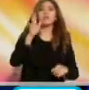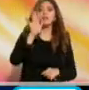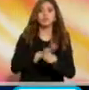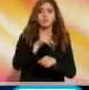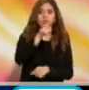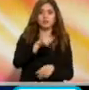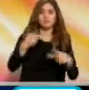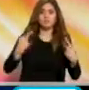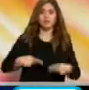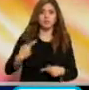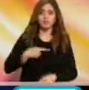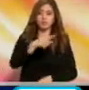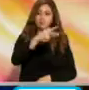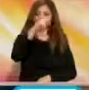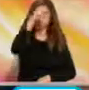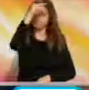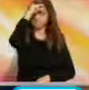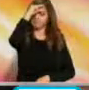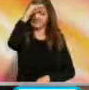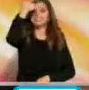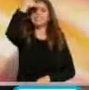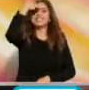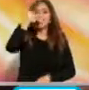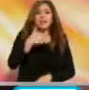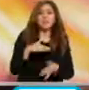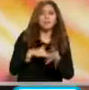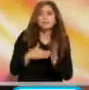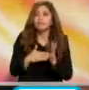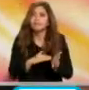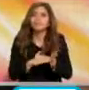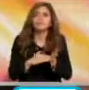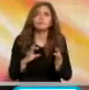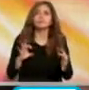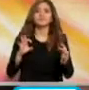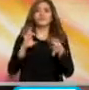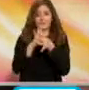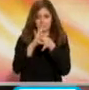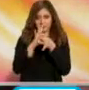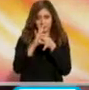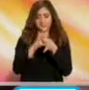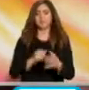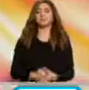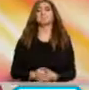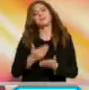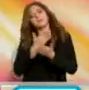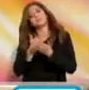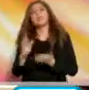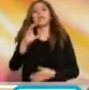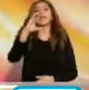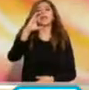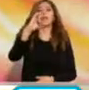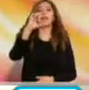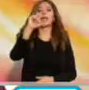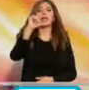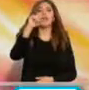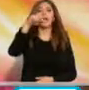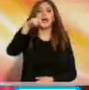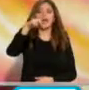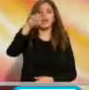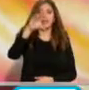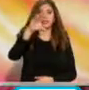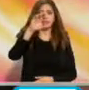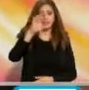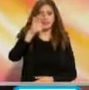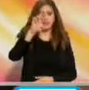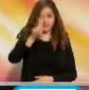inteligentes. Claro. Y siempre se salen con la Y se suya. complementan, Y se claro. complementan, Exacto. ¿sí? Ahí está. Por ejemplo, Cáncer, ¿sí? A ver, eso soy yo. Cáncer, A